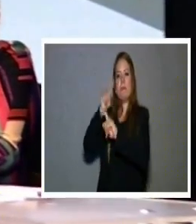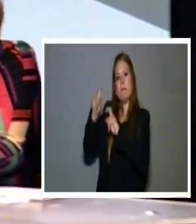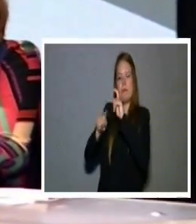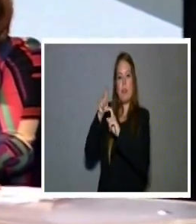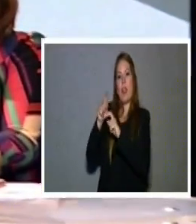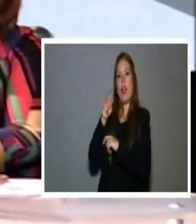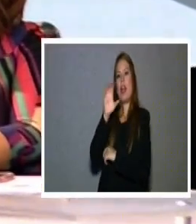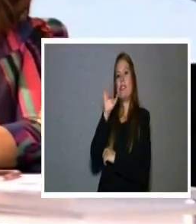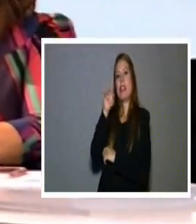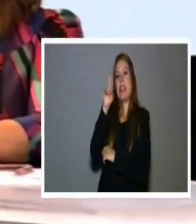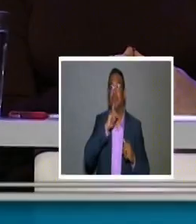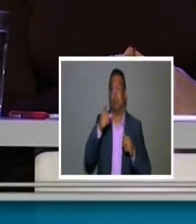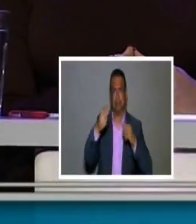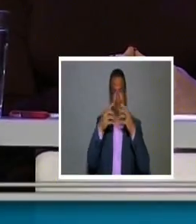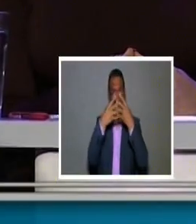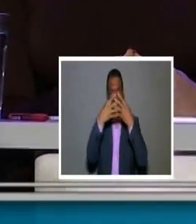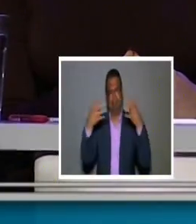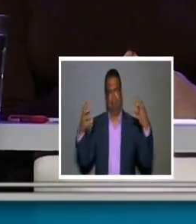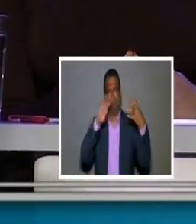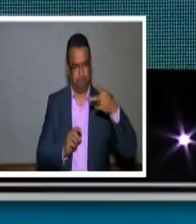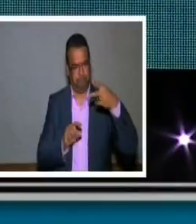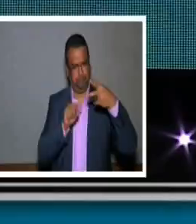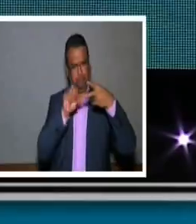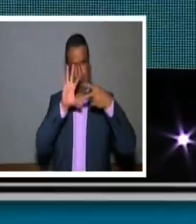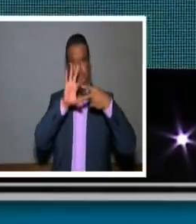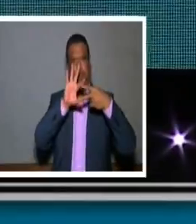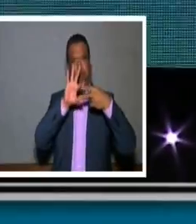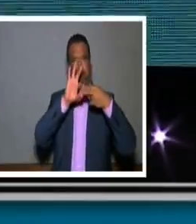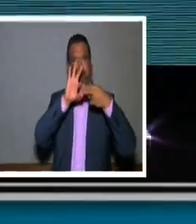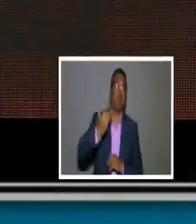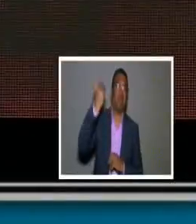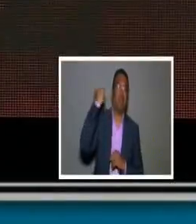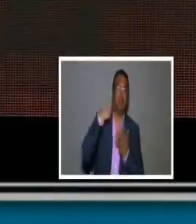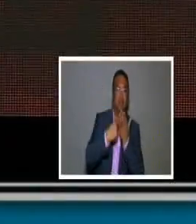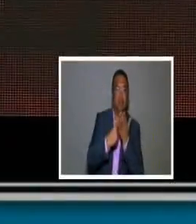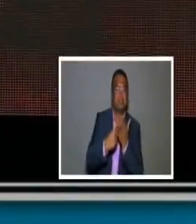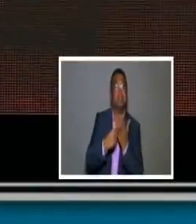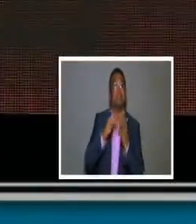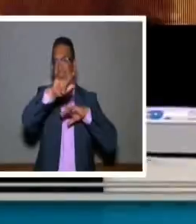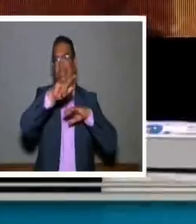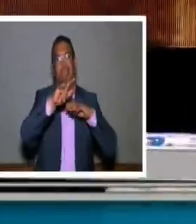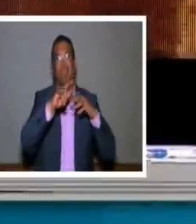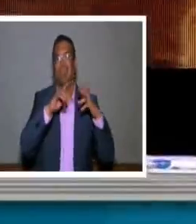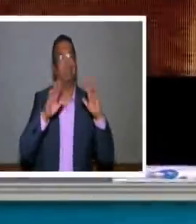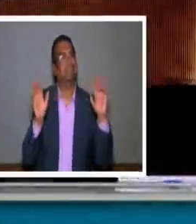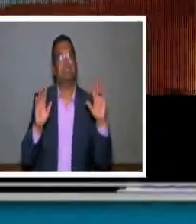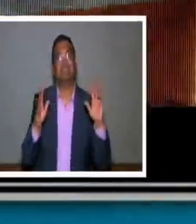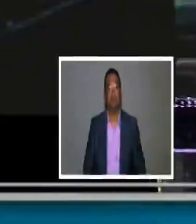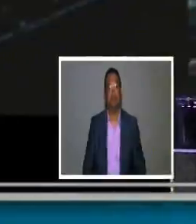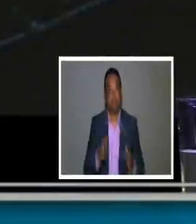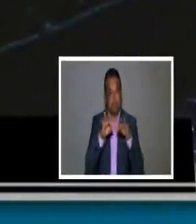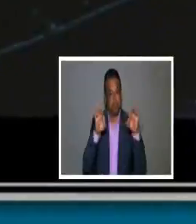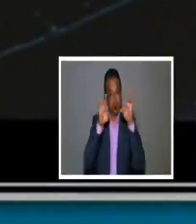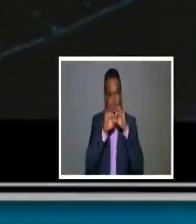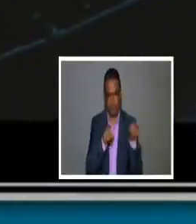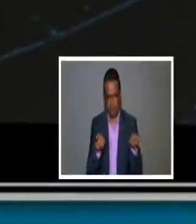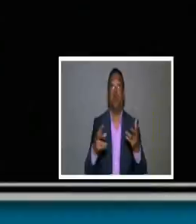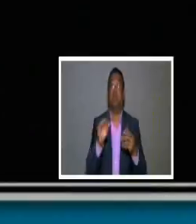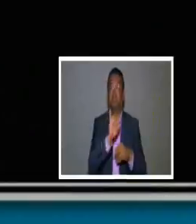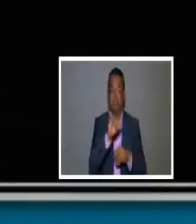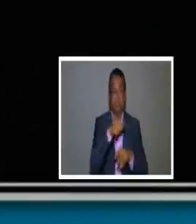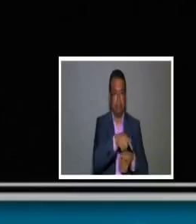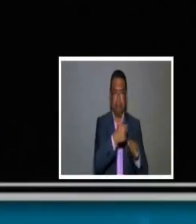Porque Ponce es Ponce, Sistema TV te trae nuevamente el debate que marcó la diferencia en la televisión.